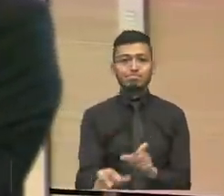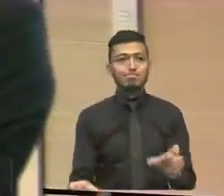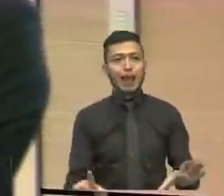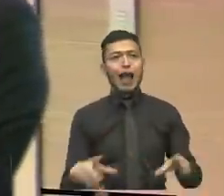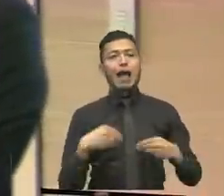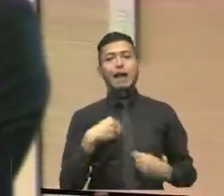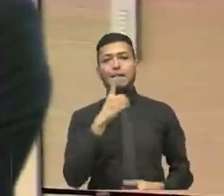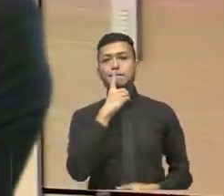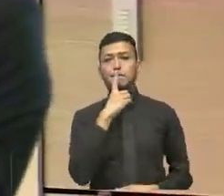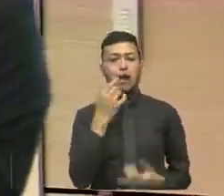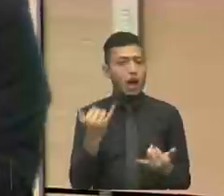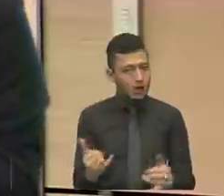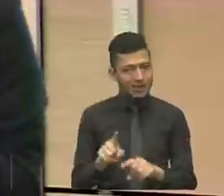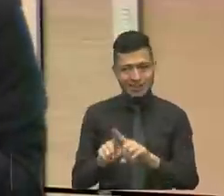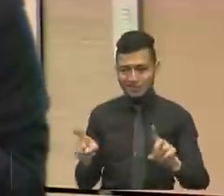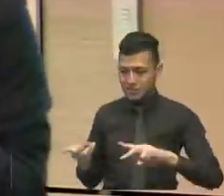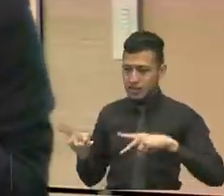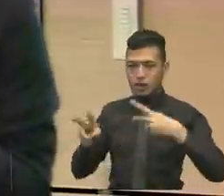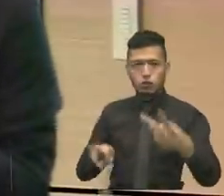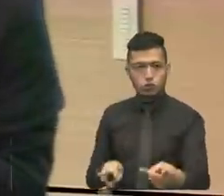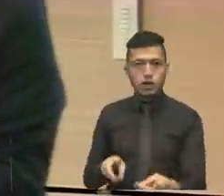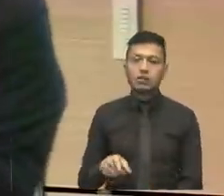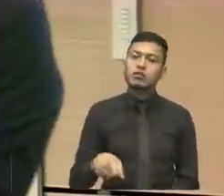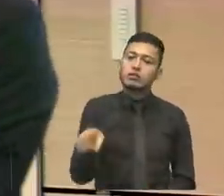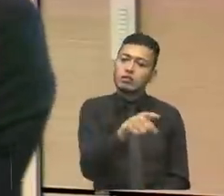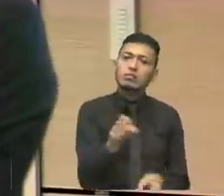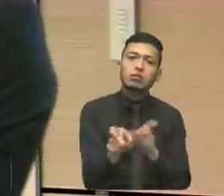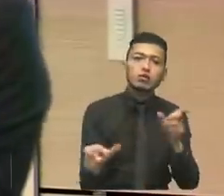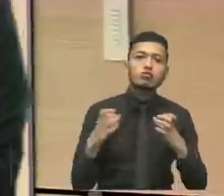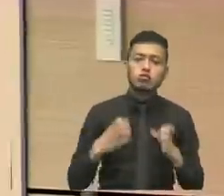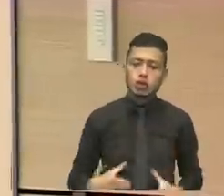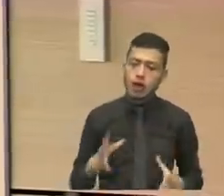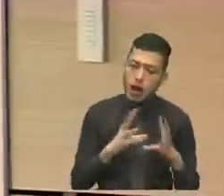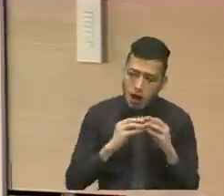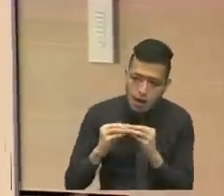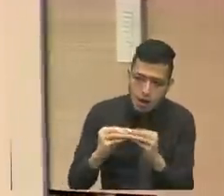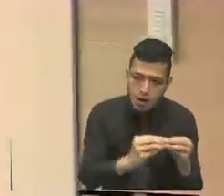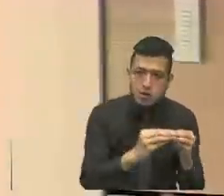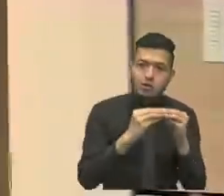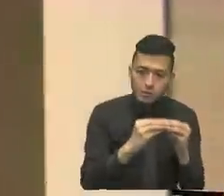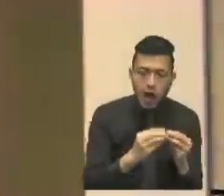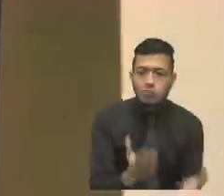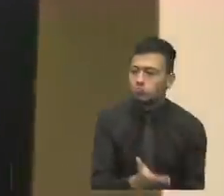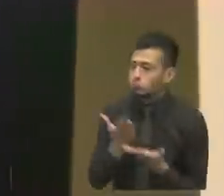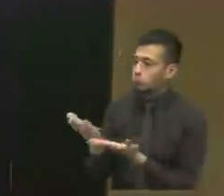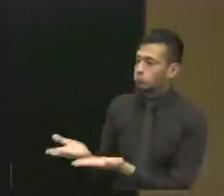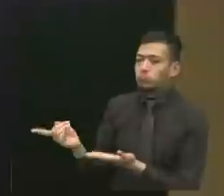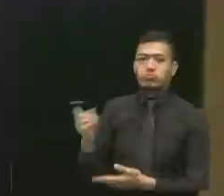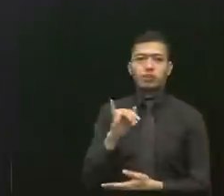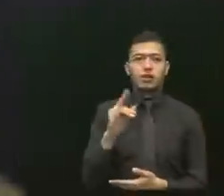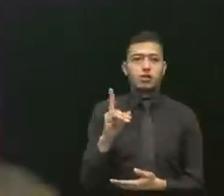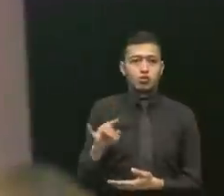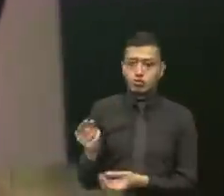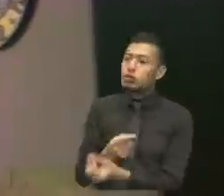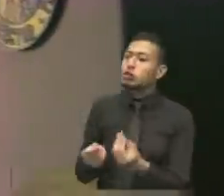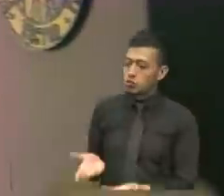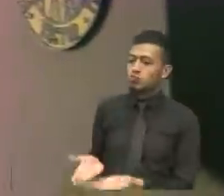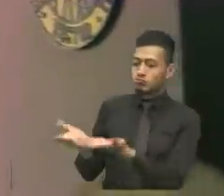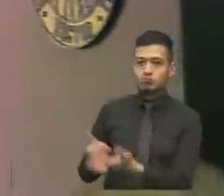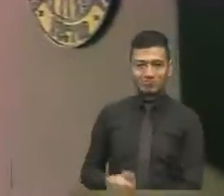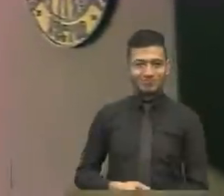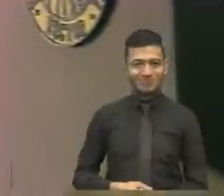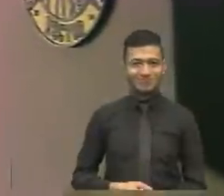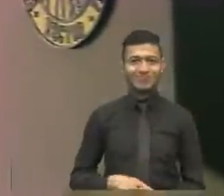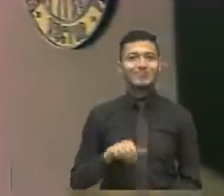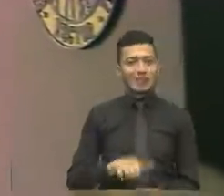hacemos co-creación ciudadana y luego le damos una orden al IDU de qué es lo que queremos que contrate. Esa orden se la vamos a dar a finales de